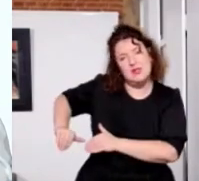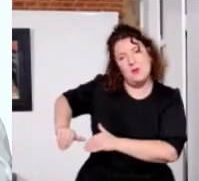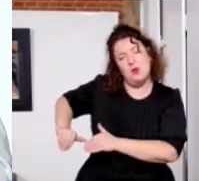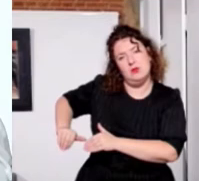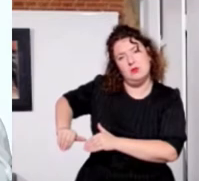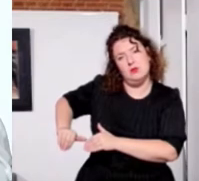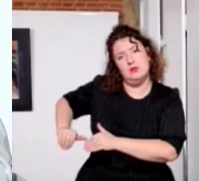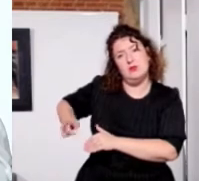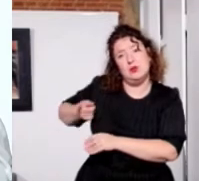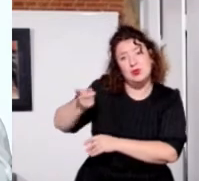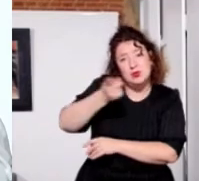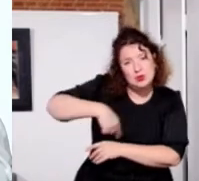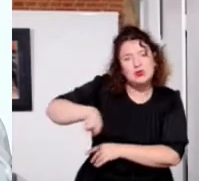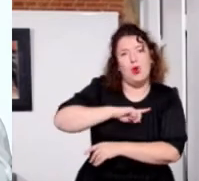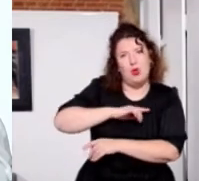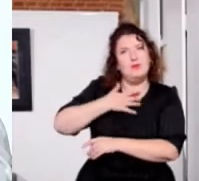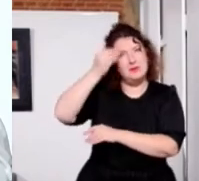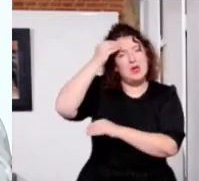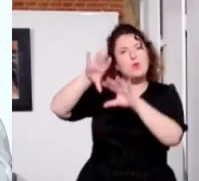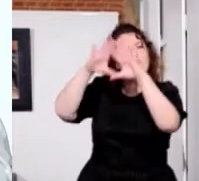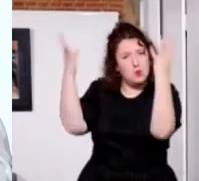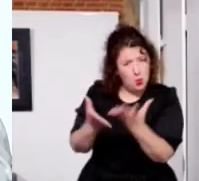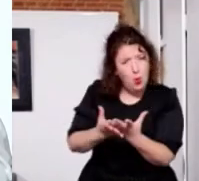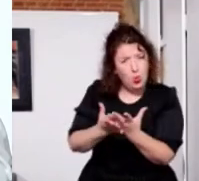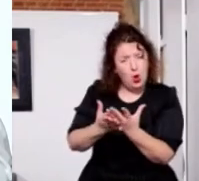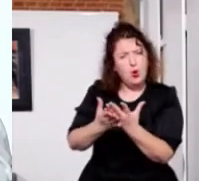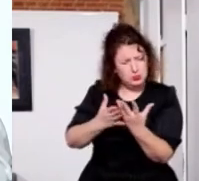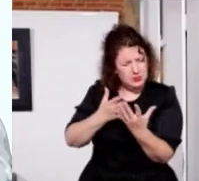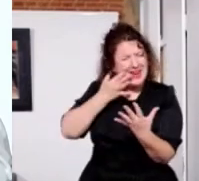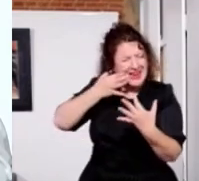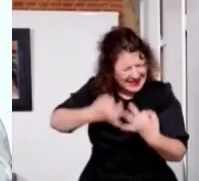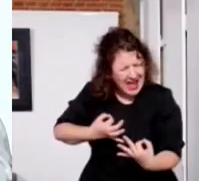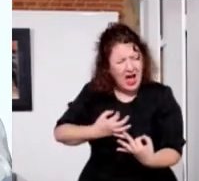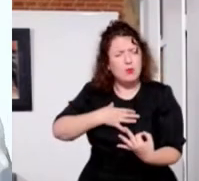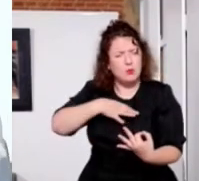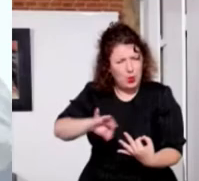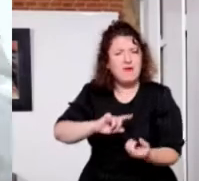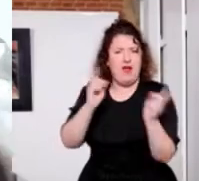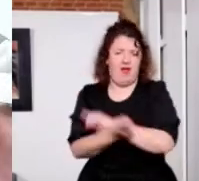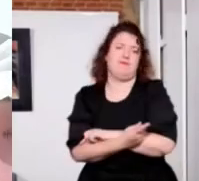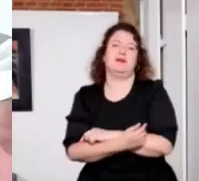creamos todos juntos que otro mundo realmente ya es posible. Muchas gracias.